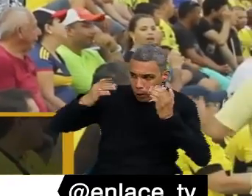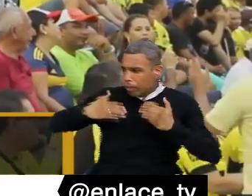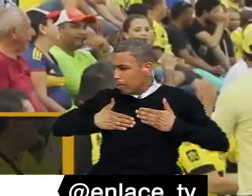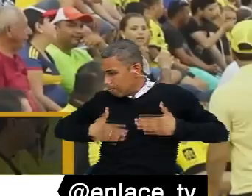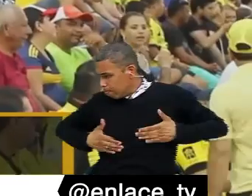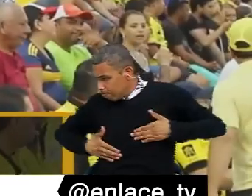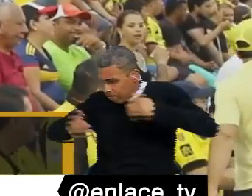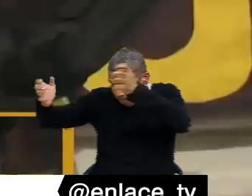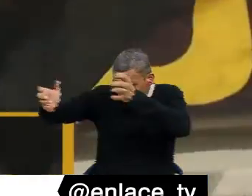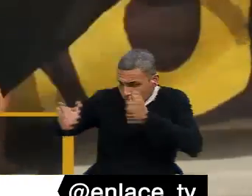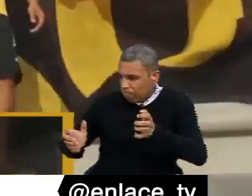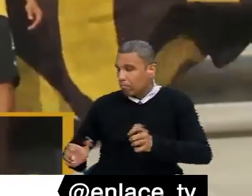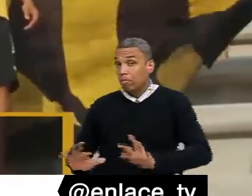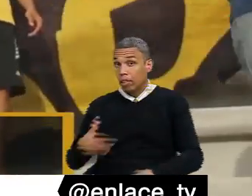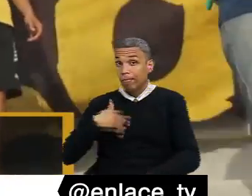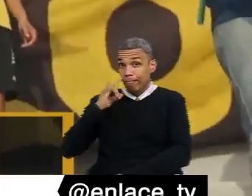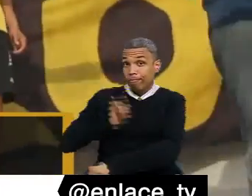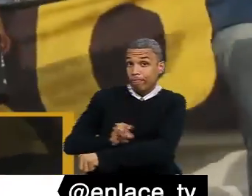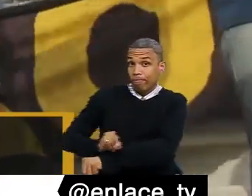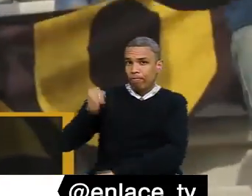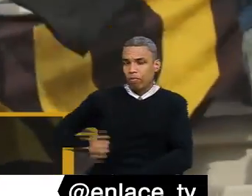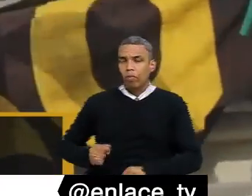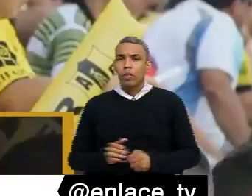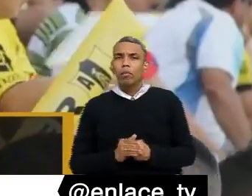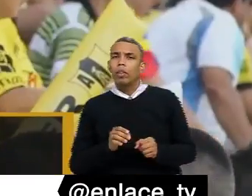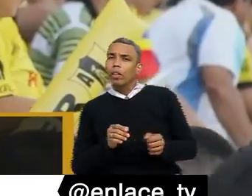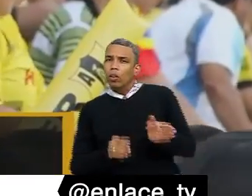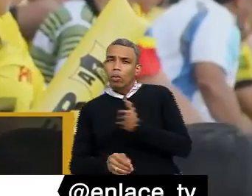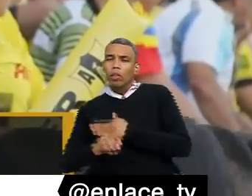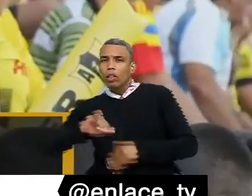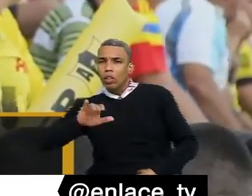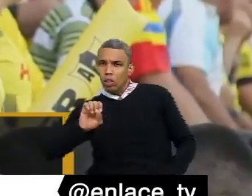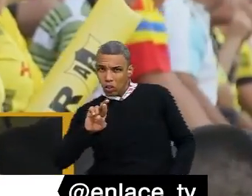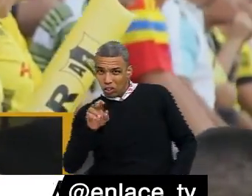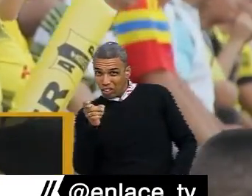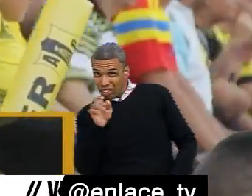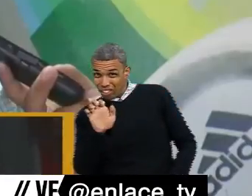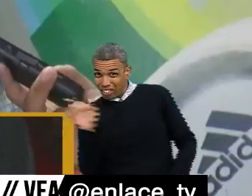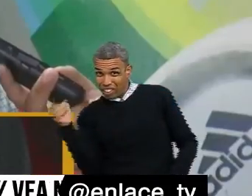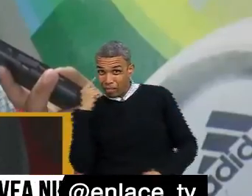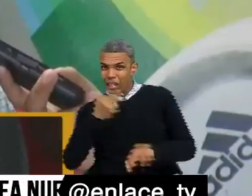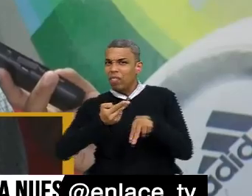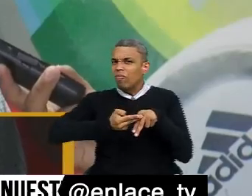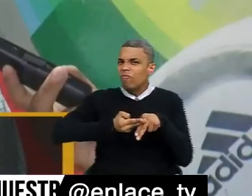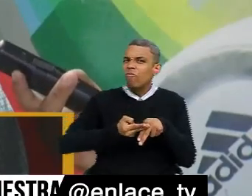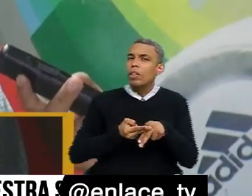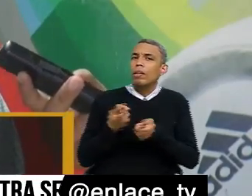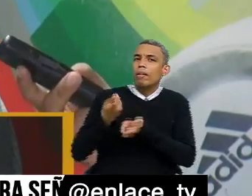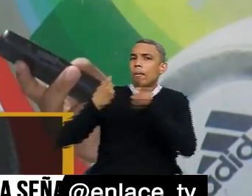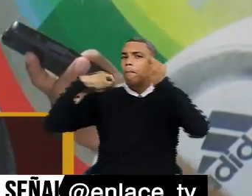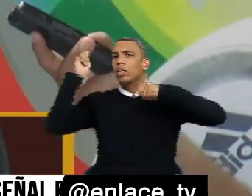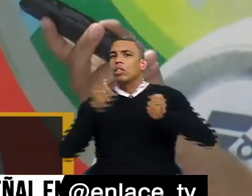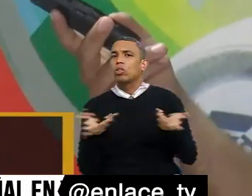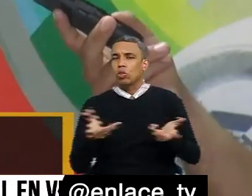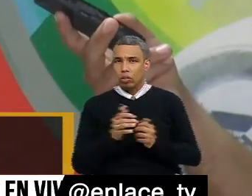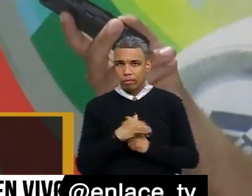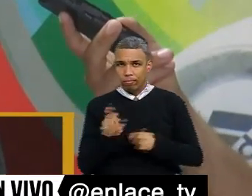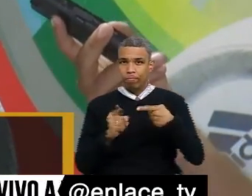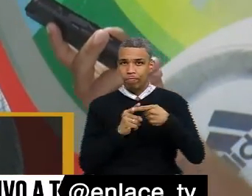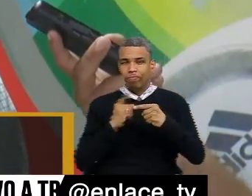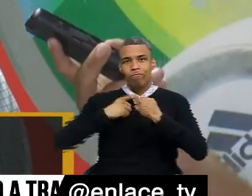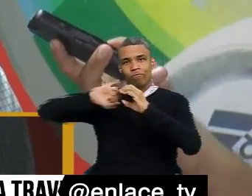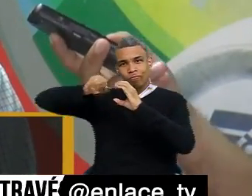el gerente deportivo de Alianza Petrolera, Jorge Corzo, informó los puntos de venta de la boletería. Vamos a establecer Centro Comercial San